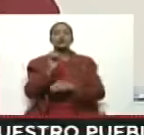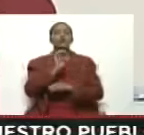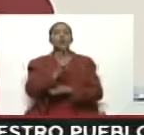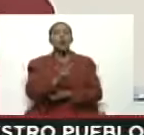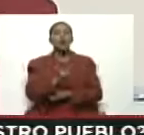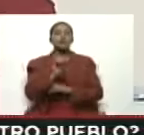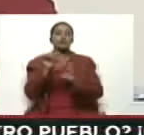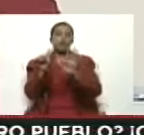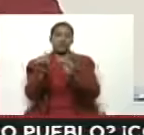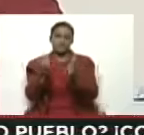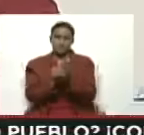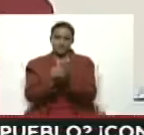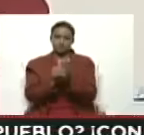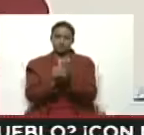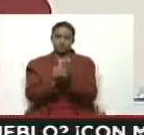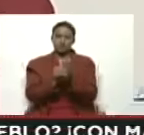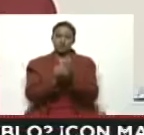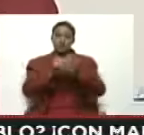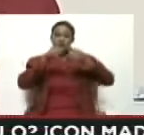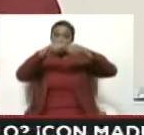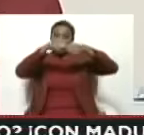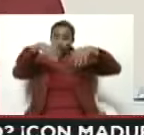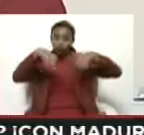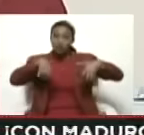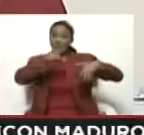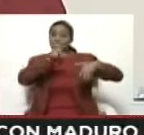1.846.505, hasta este momento en la estructura,